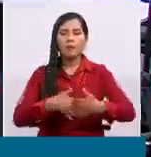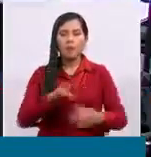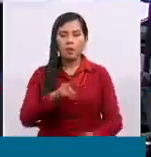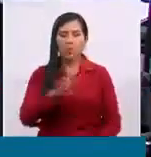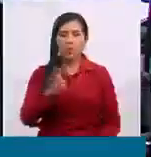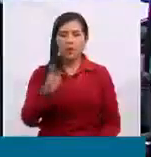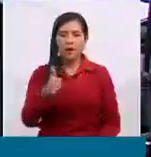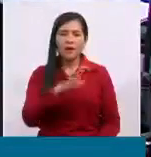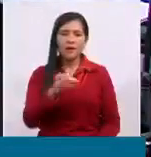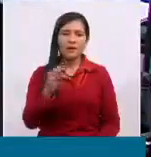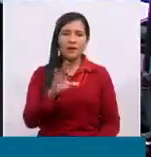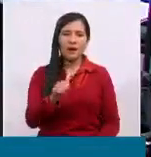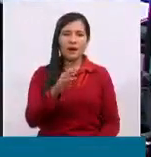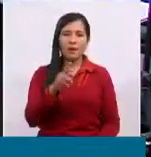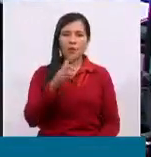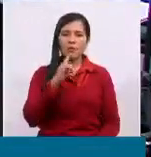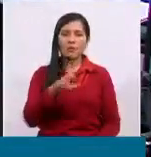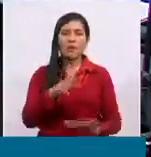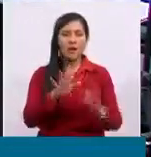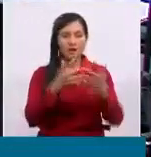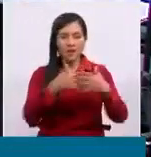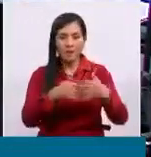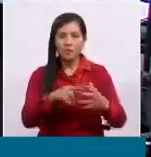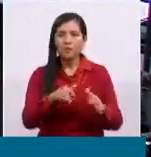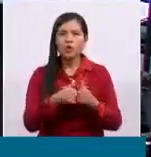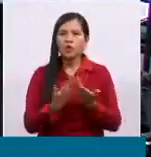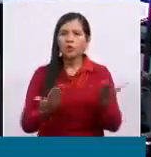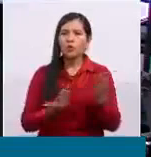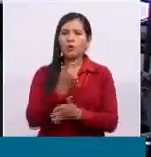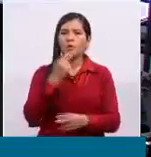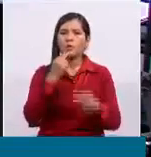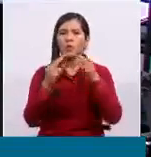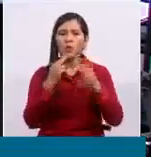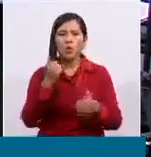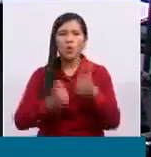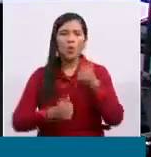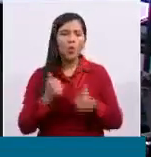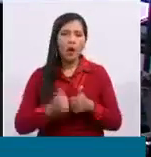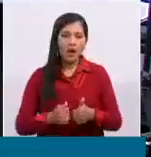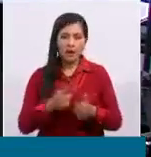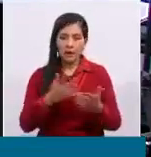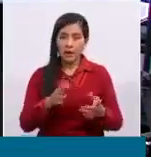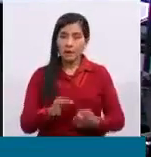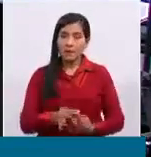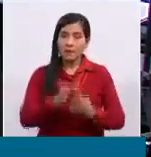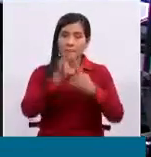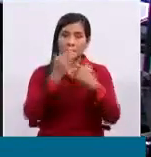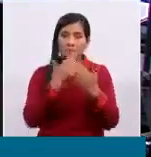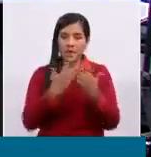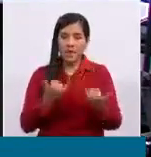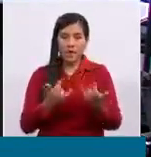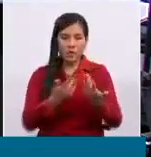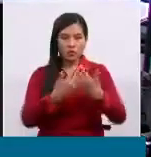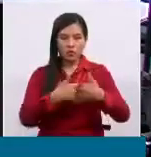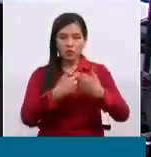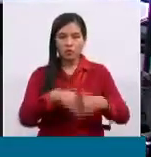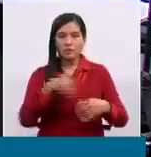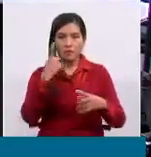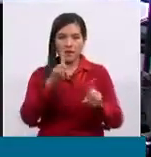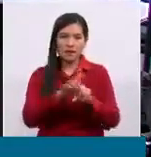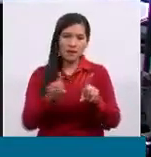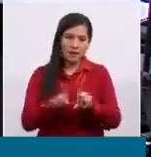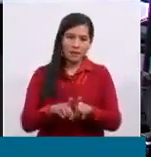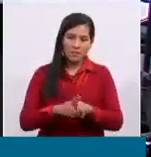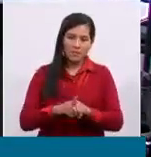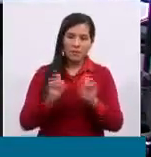¿Qué novedades tenemos de una de las principales industrias que tenemos en este momento de